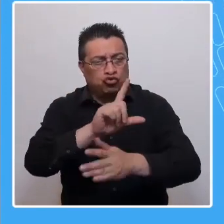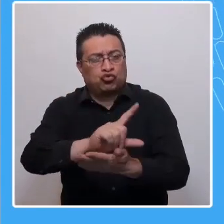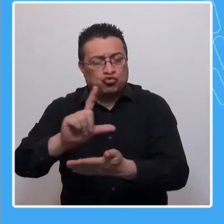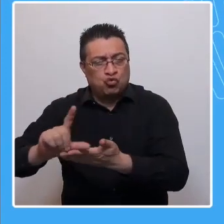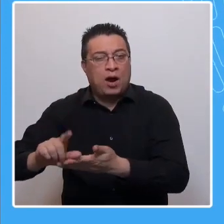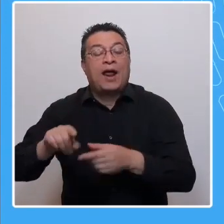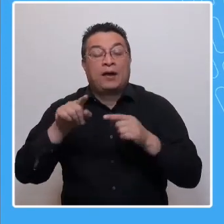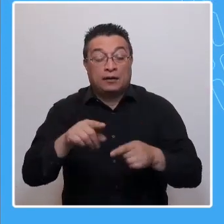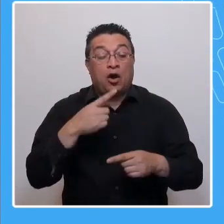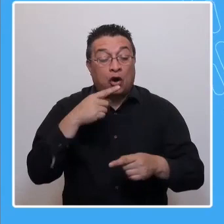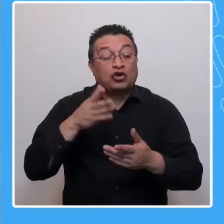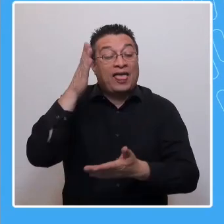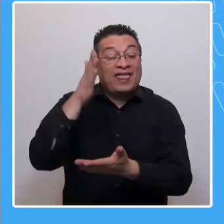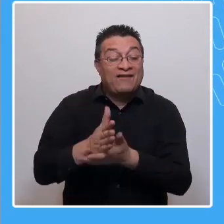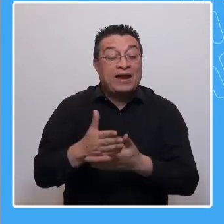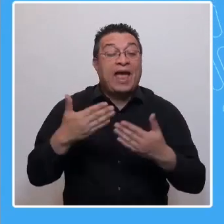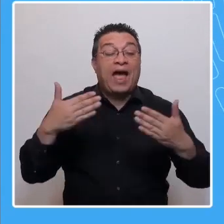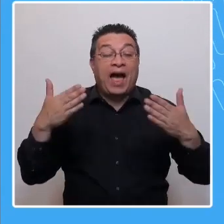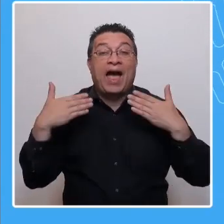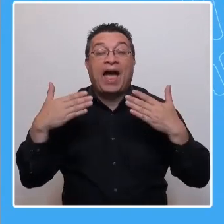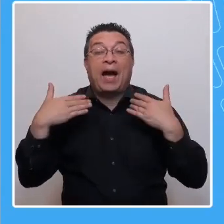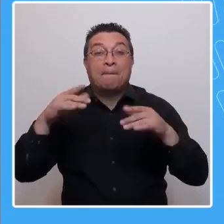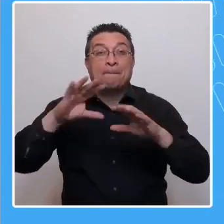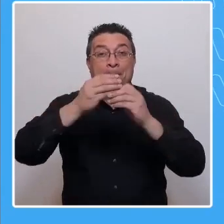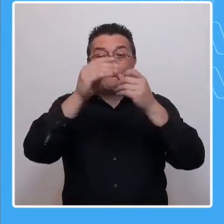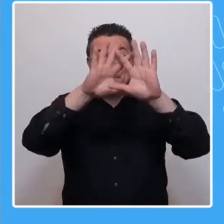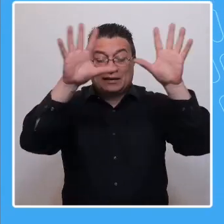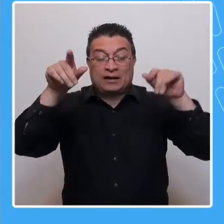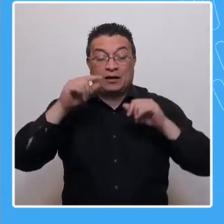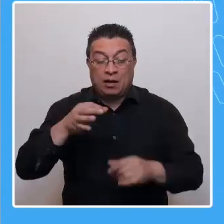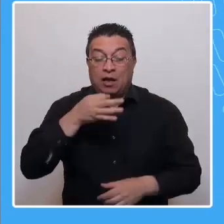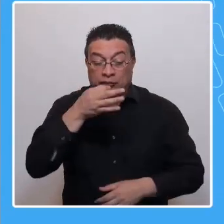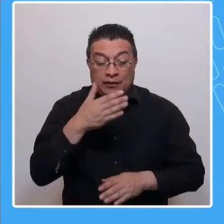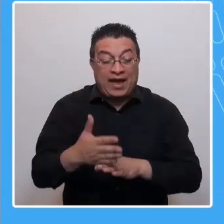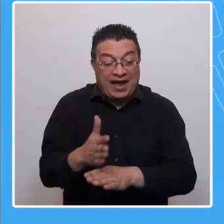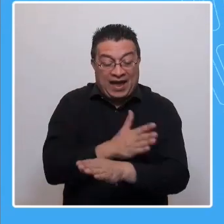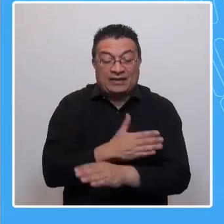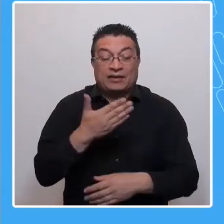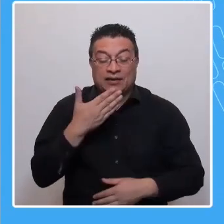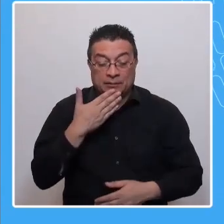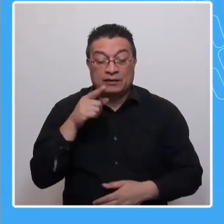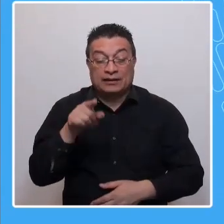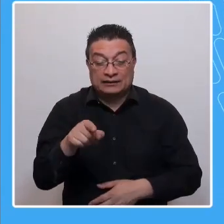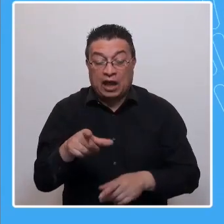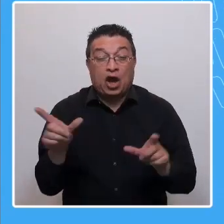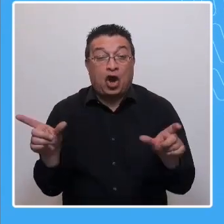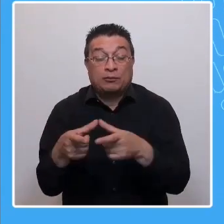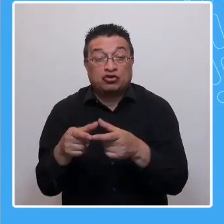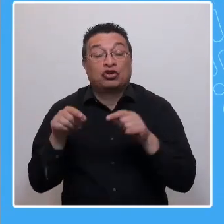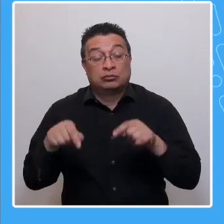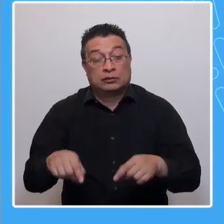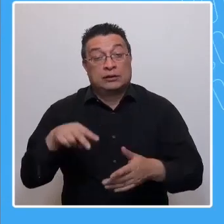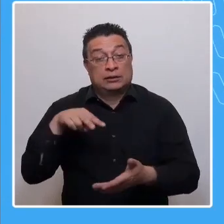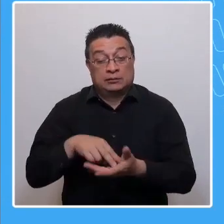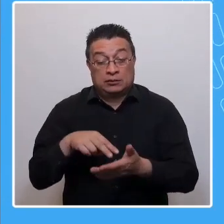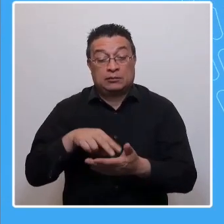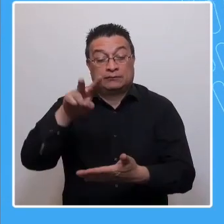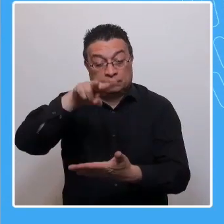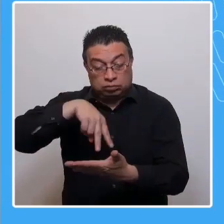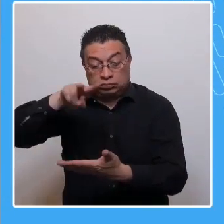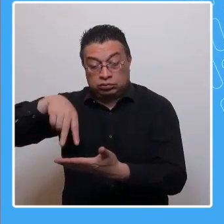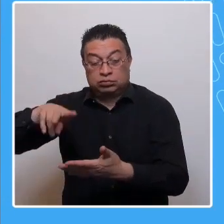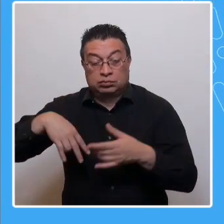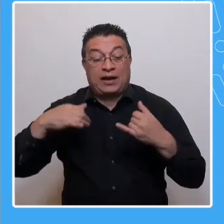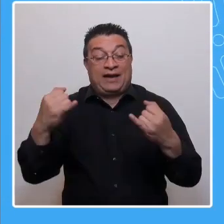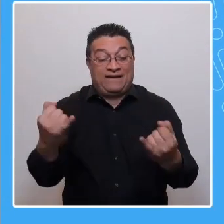sobre deberes ambientales que por supuesto están ligados a los derechos humanos ambientales mencionados anteriormente. Esta es la comisión, esperamos que vean este informe